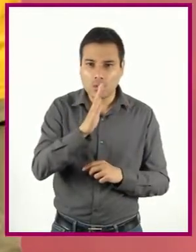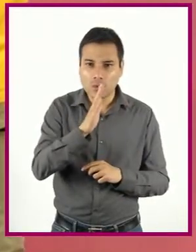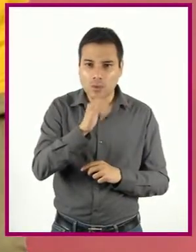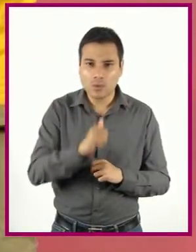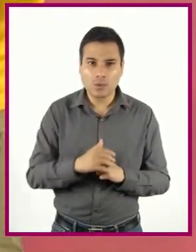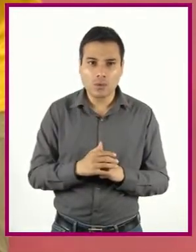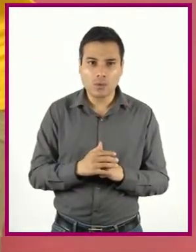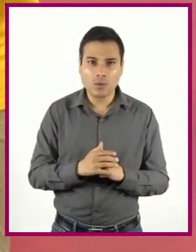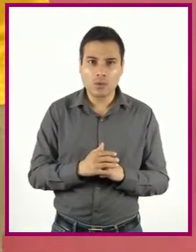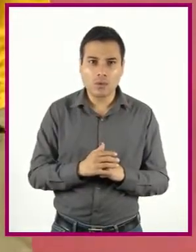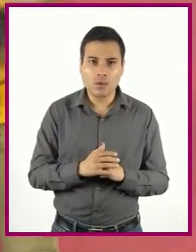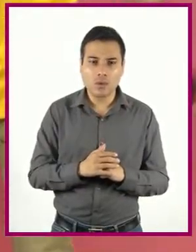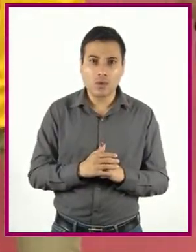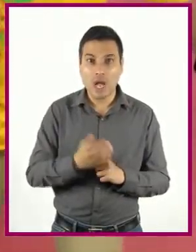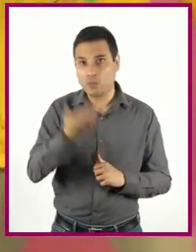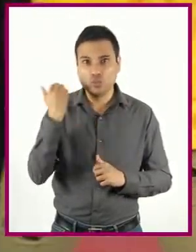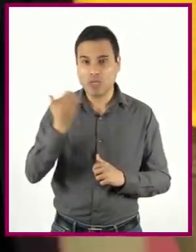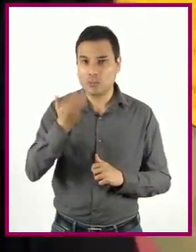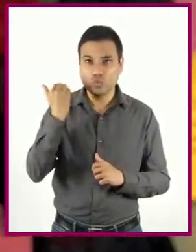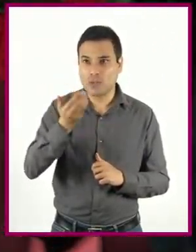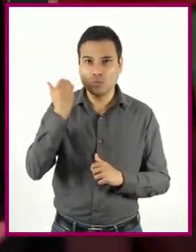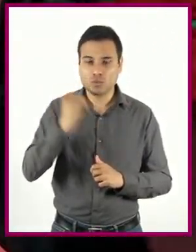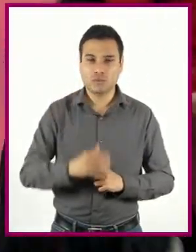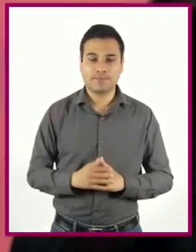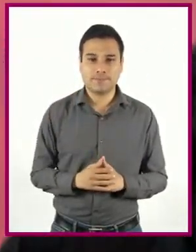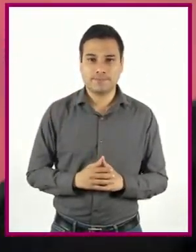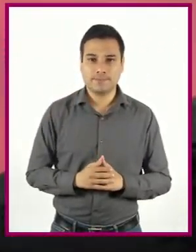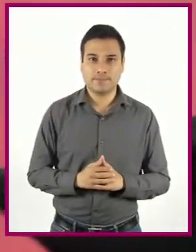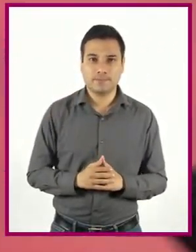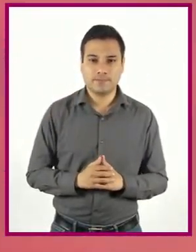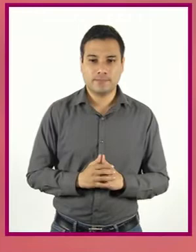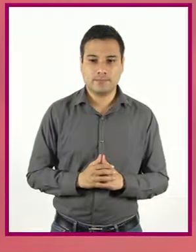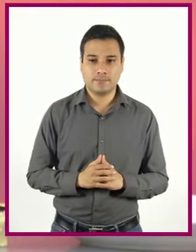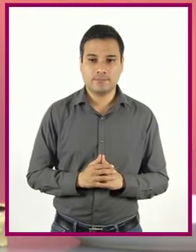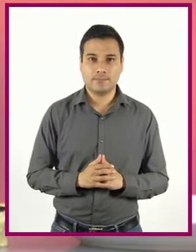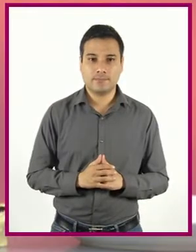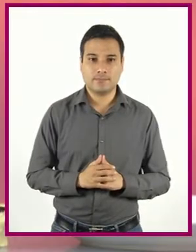mis planes truenan! ¡Vamos, ándale! ¡Vamos!